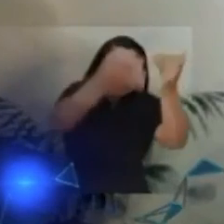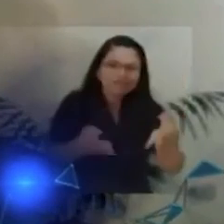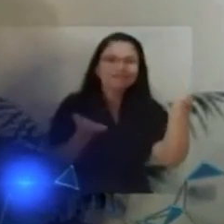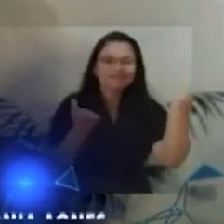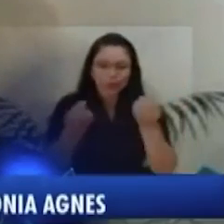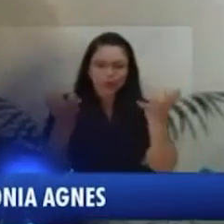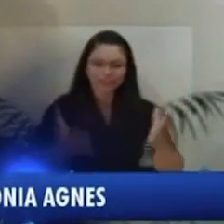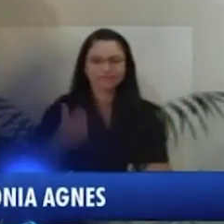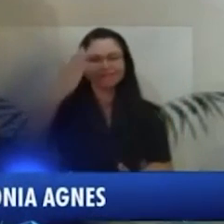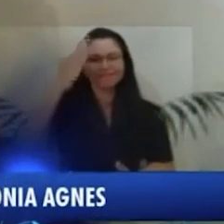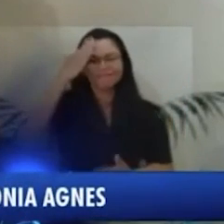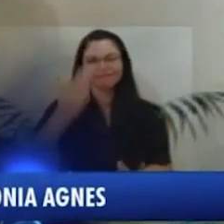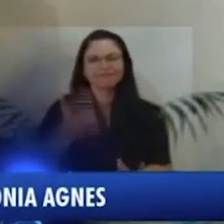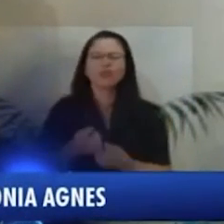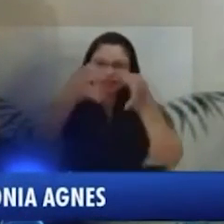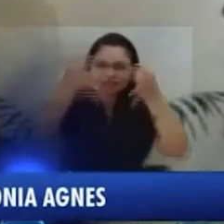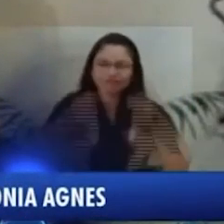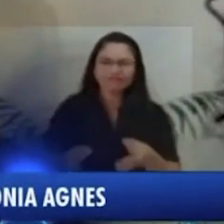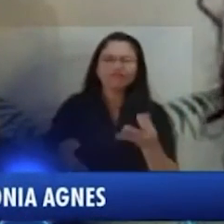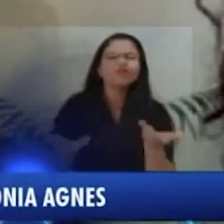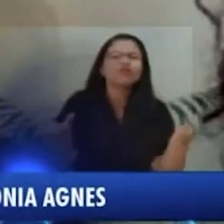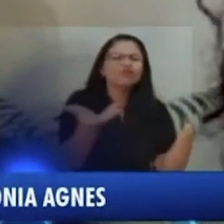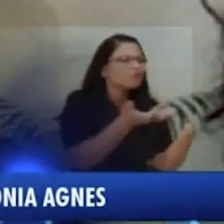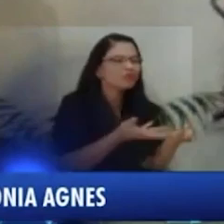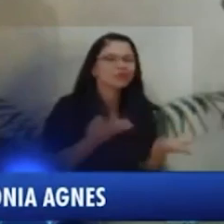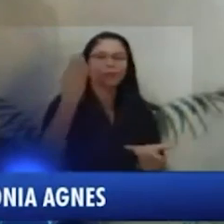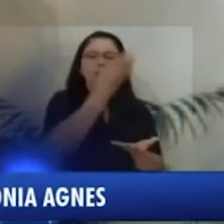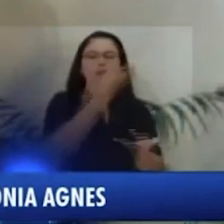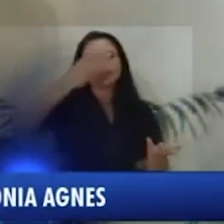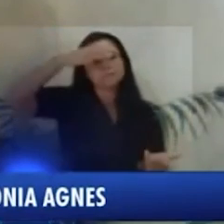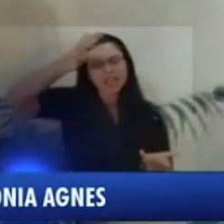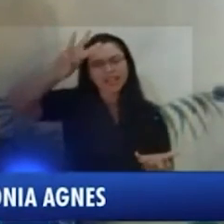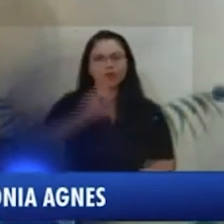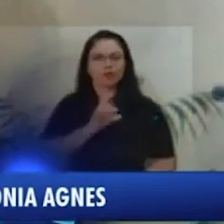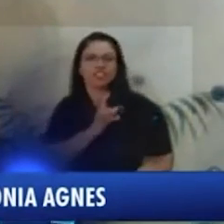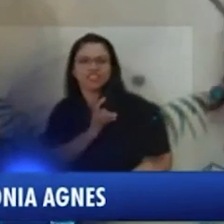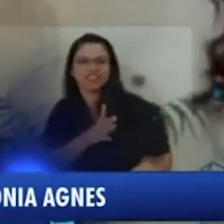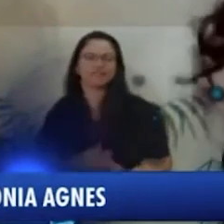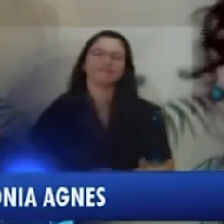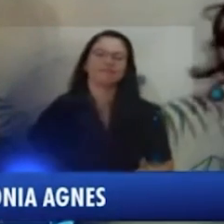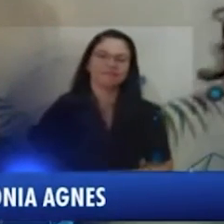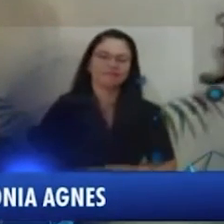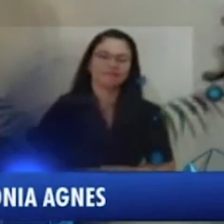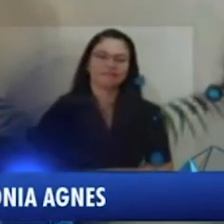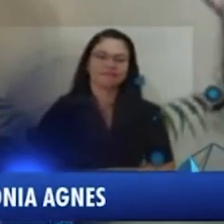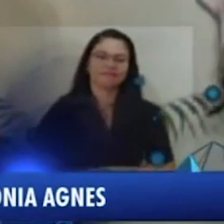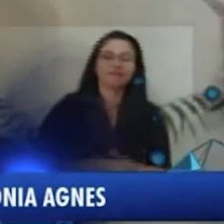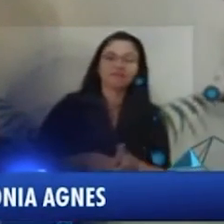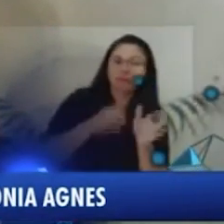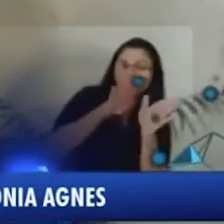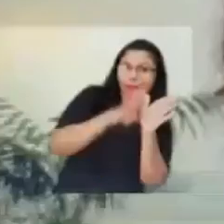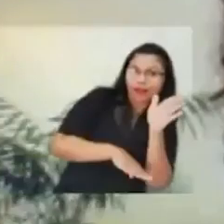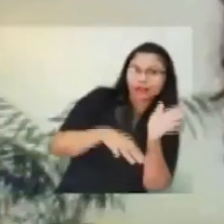algunos servicios similares en estado de prueba en México y Chile. No sé si esto va a ser más económico,